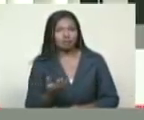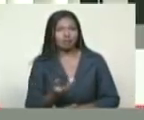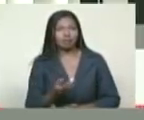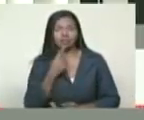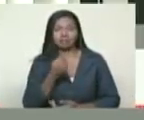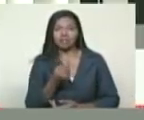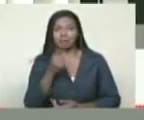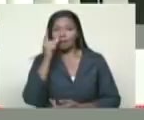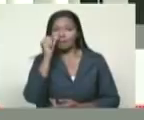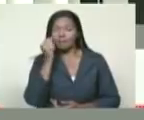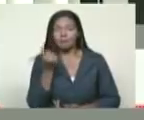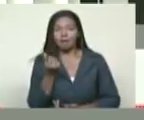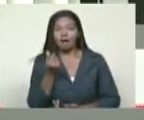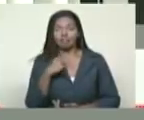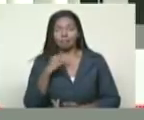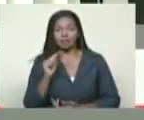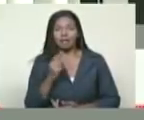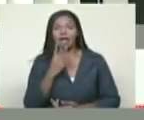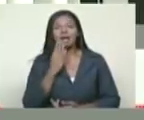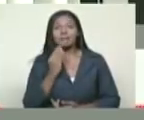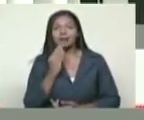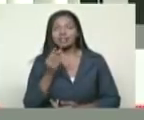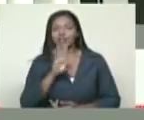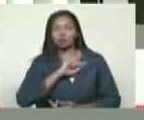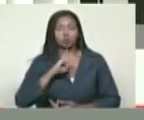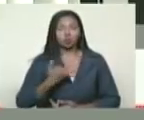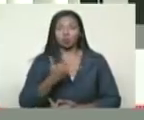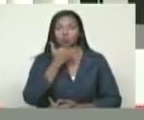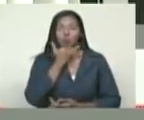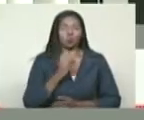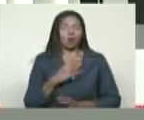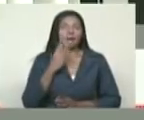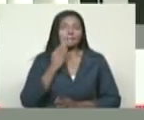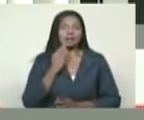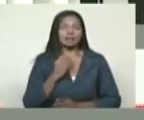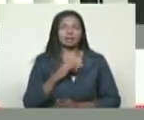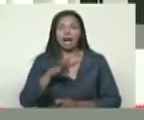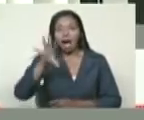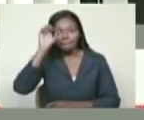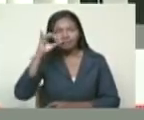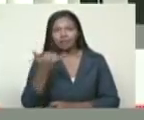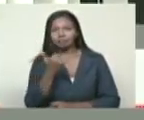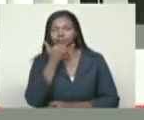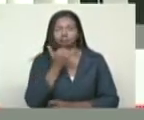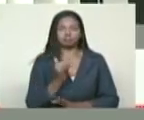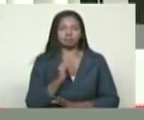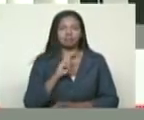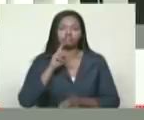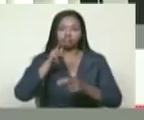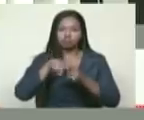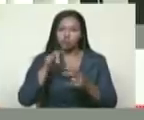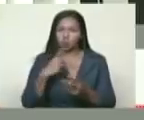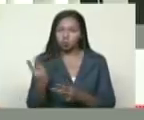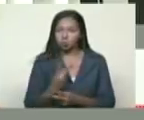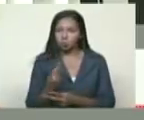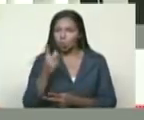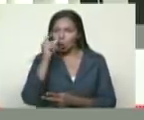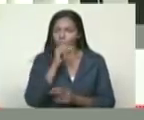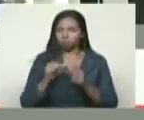Decía mi padre, llamamos experiencia a nuestros propios errores. Aprendan de la experiencia y sentémonos como